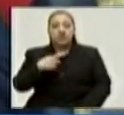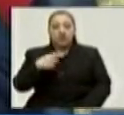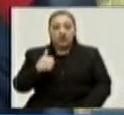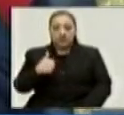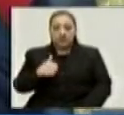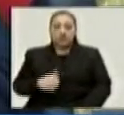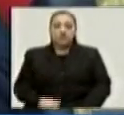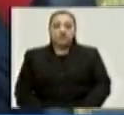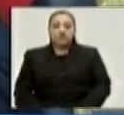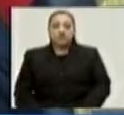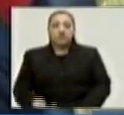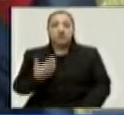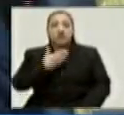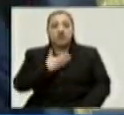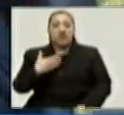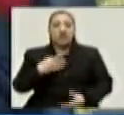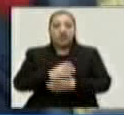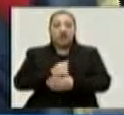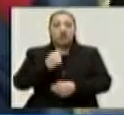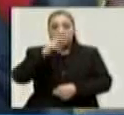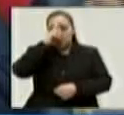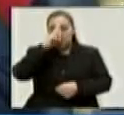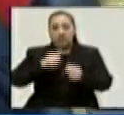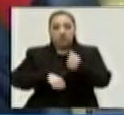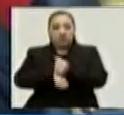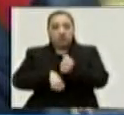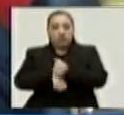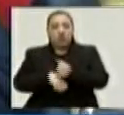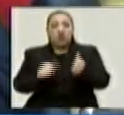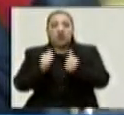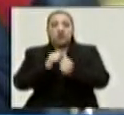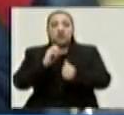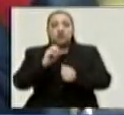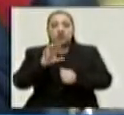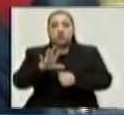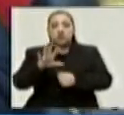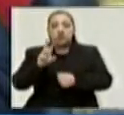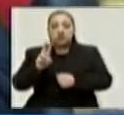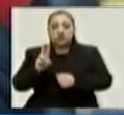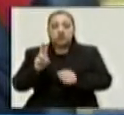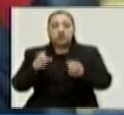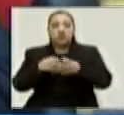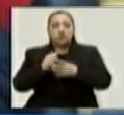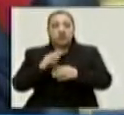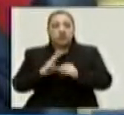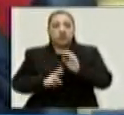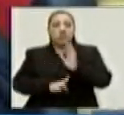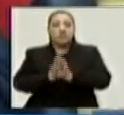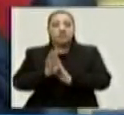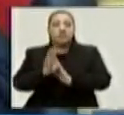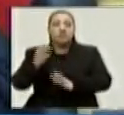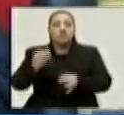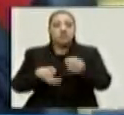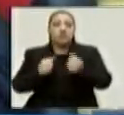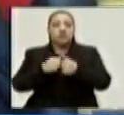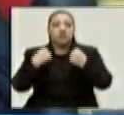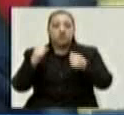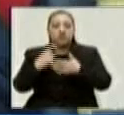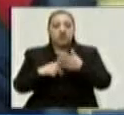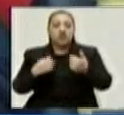Seoane. Mediante resolución 052-2006 del Consejo Superior de Justicia de Deporte y